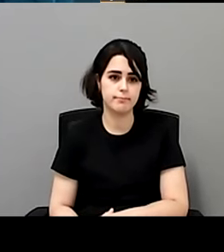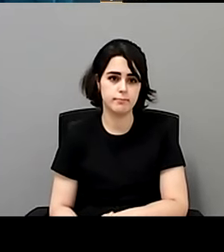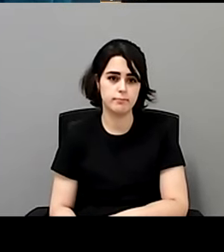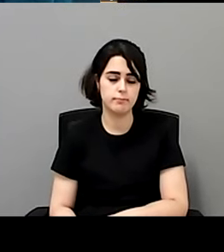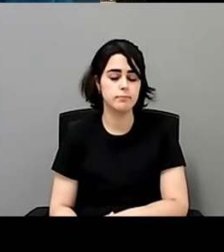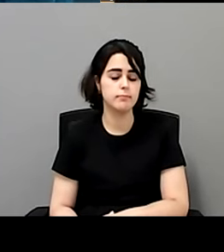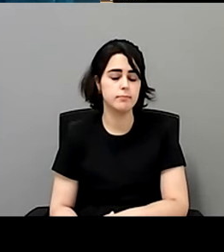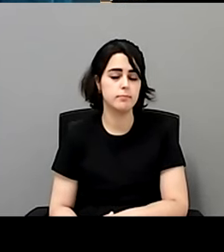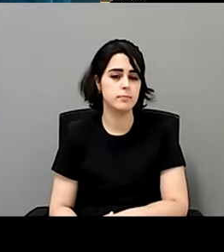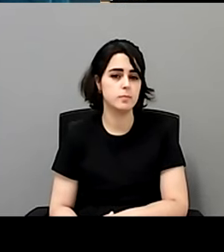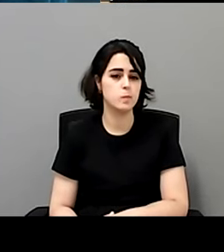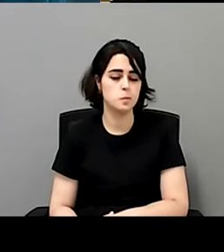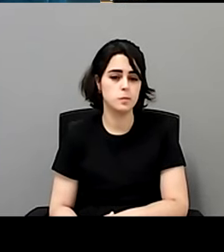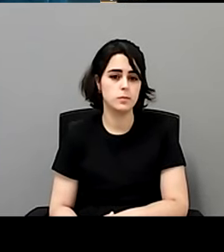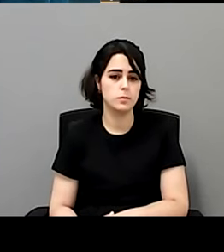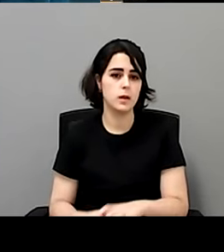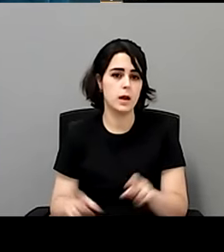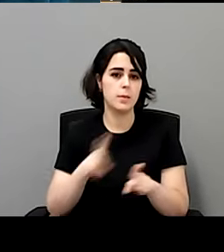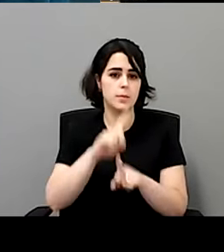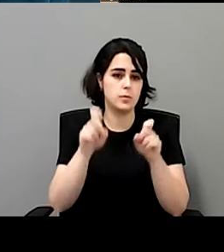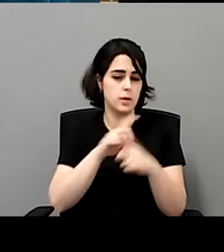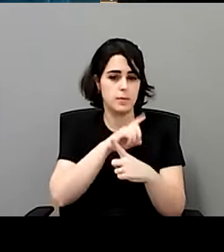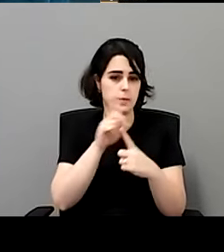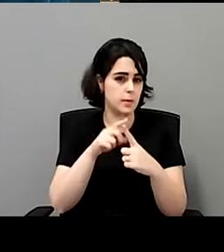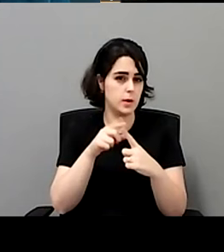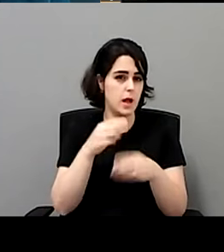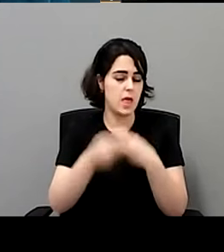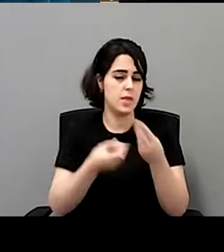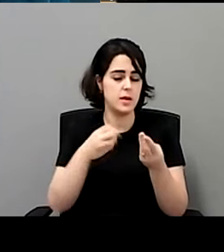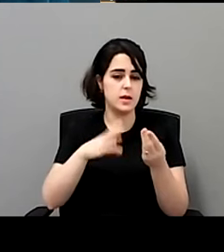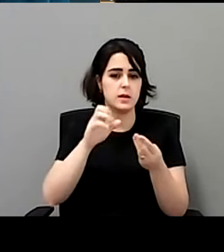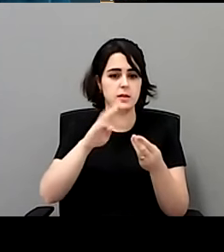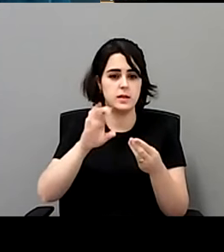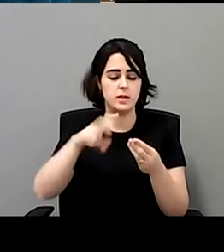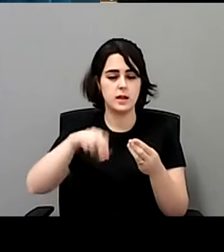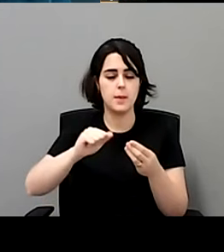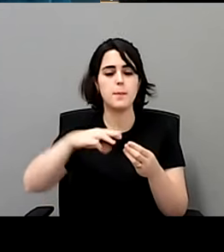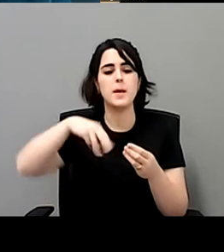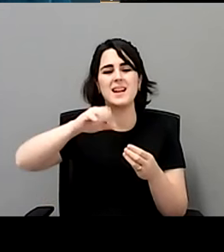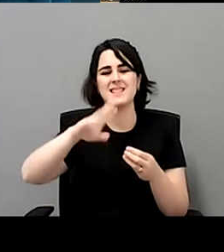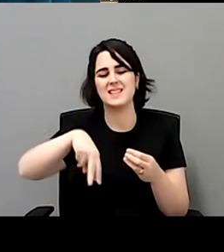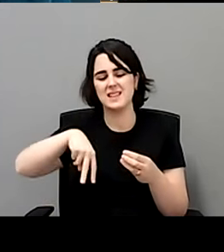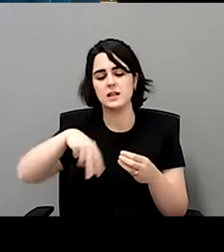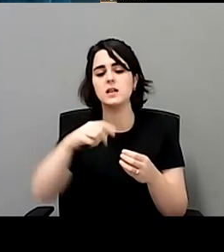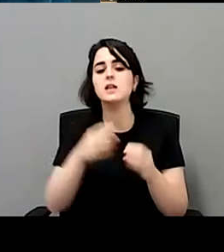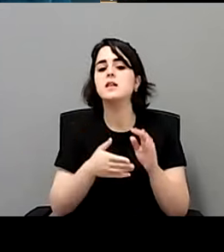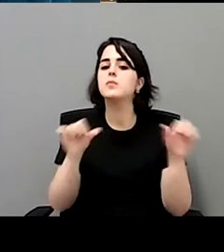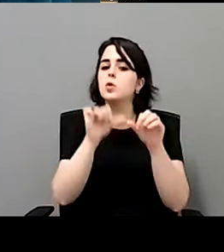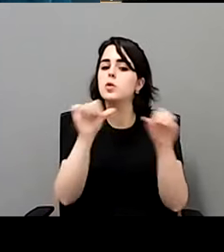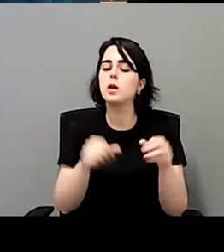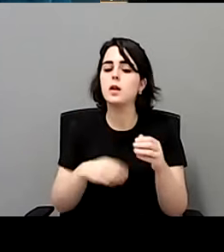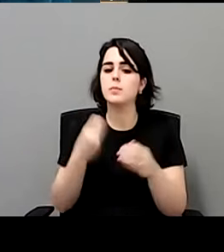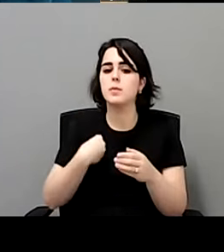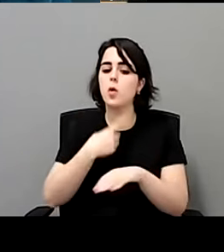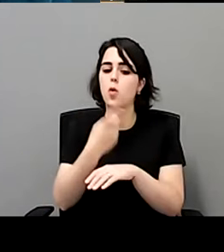La primera pregunta la hace Cristina Martín de Francisco. Dice, en esta modalidad, cuando pagas por